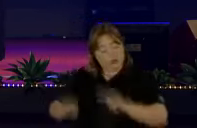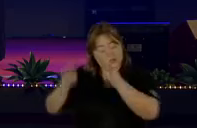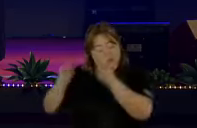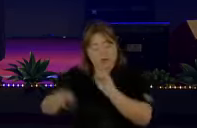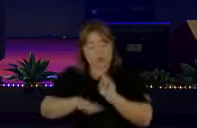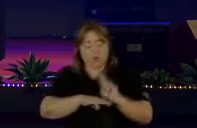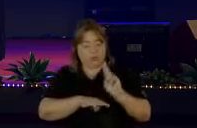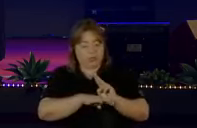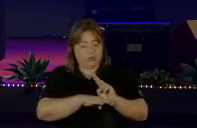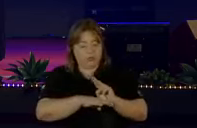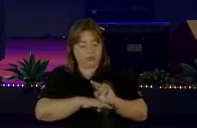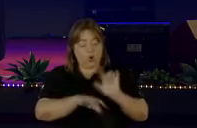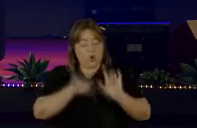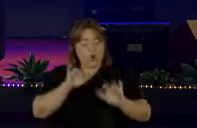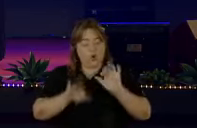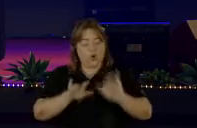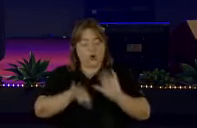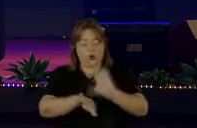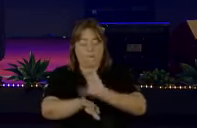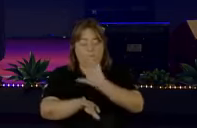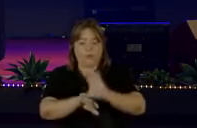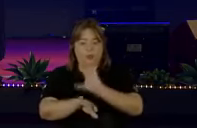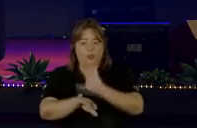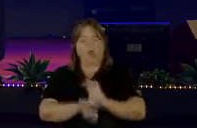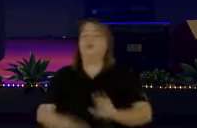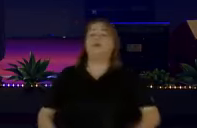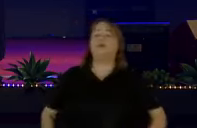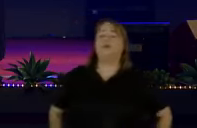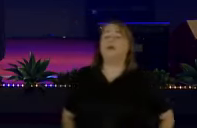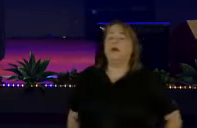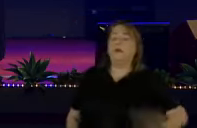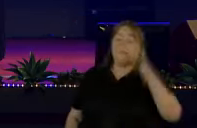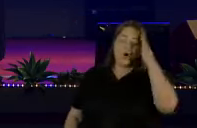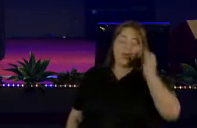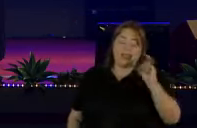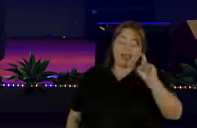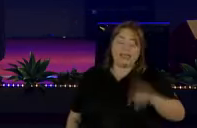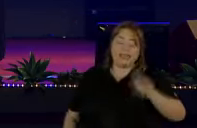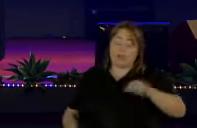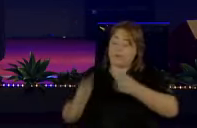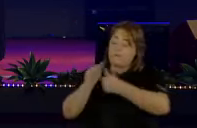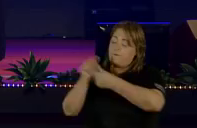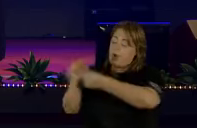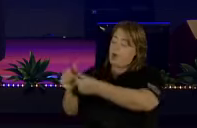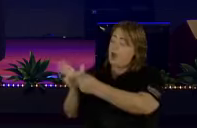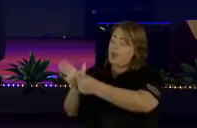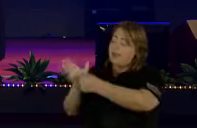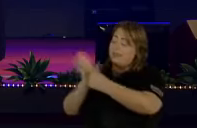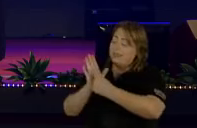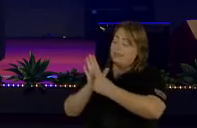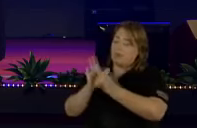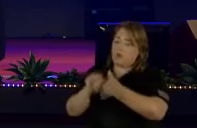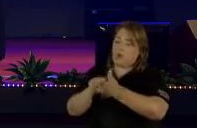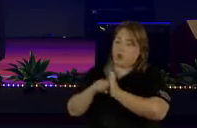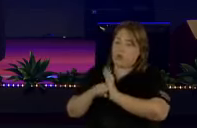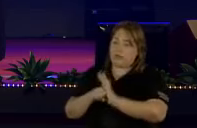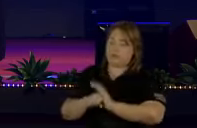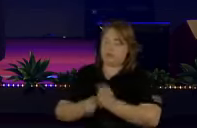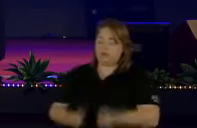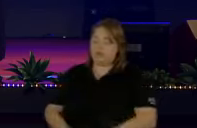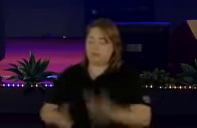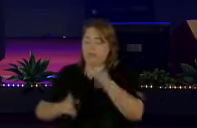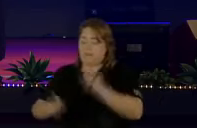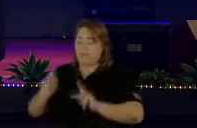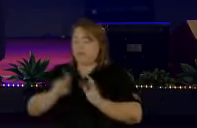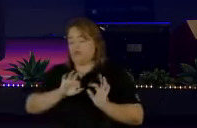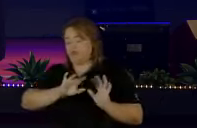ese fin de semana. Es necesario, ¿verdad?, porque seguimos el protocolo y estamos esperando una cantidad de gente impresionante. Ya nosotros vamos